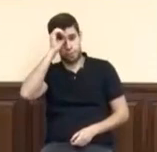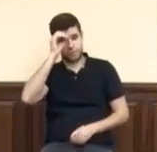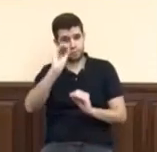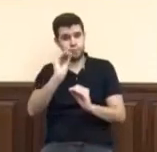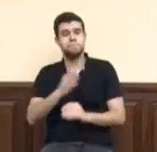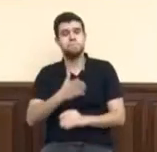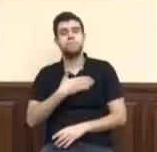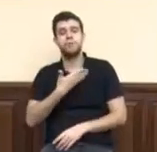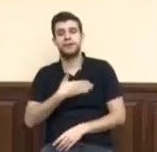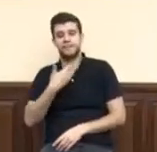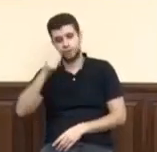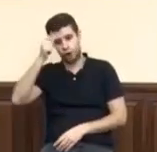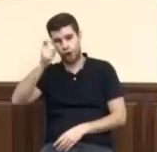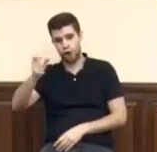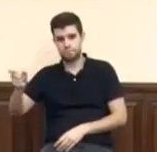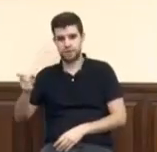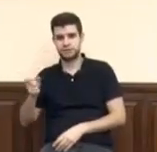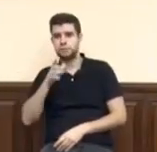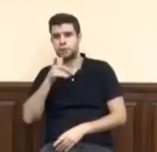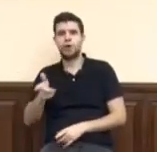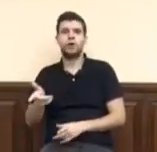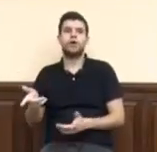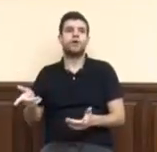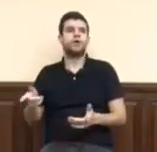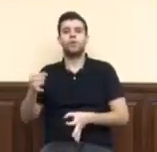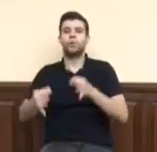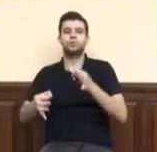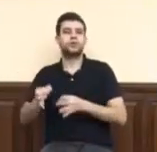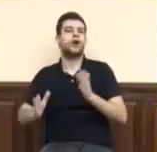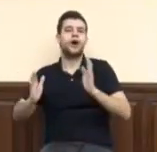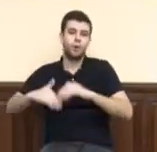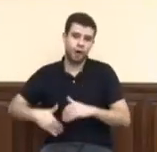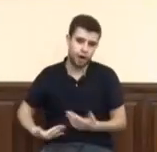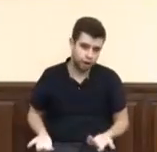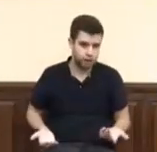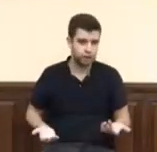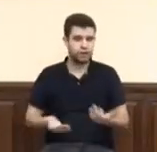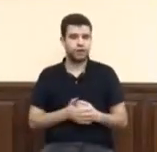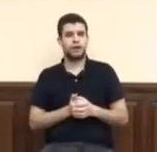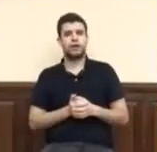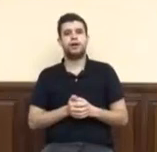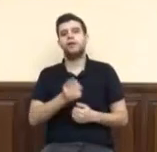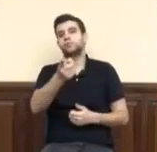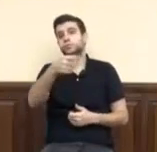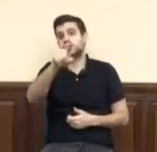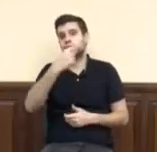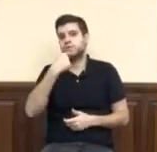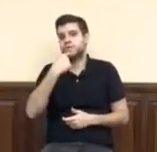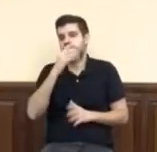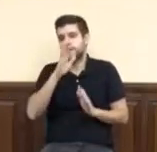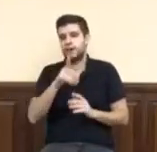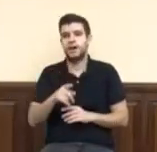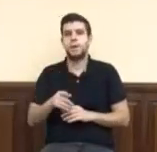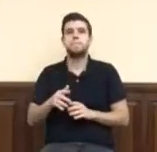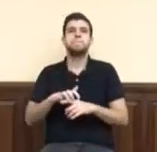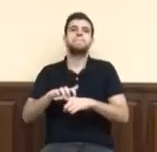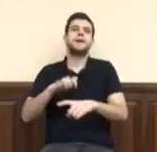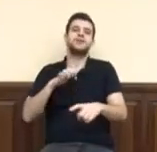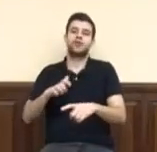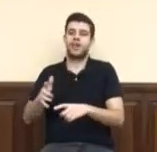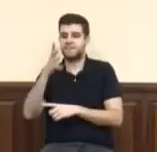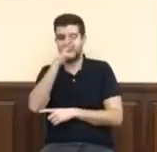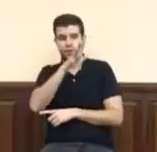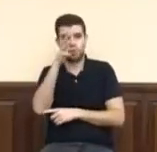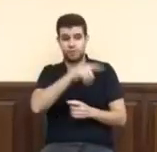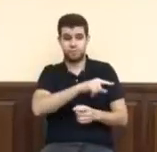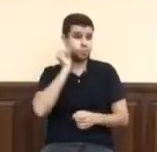que se les trata muy injustamente porque, según ustedes, claro, es que la mayoría de las denuncias son falsas. O